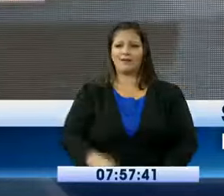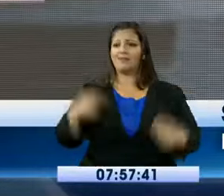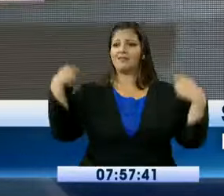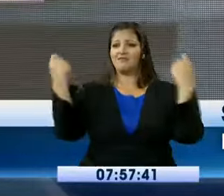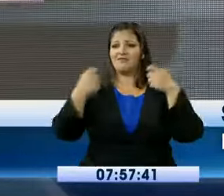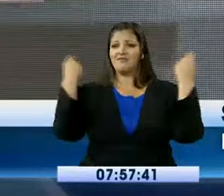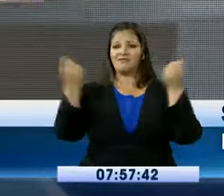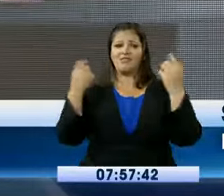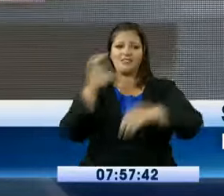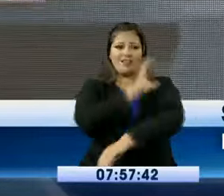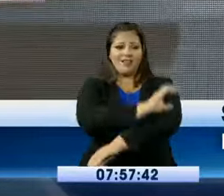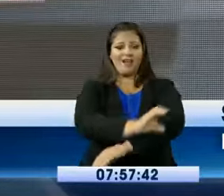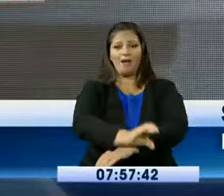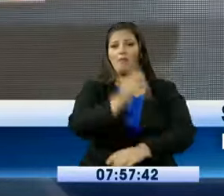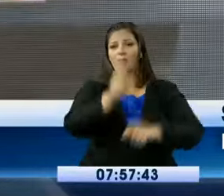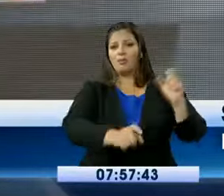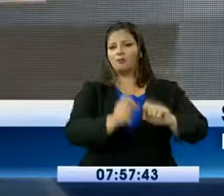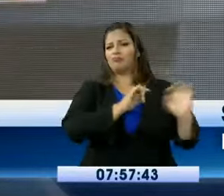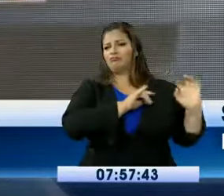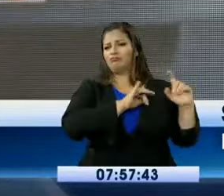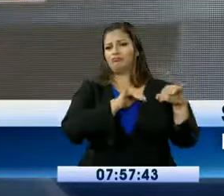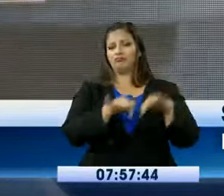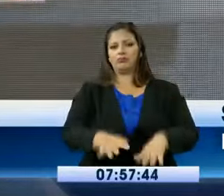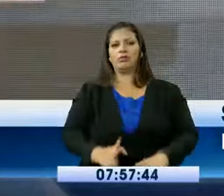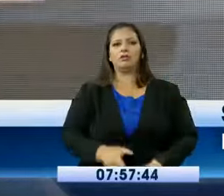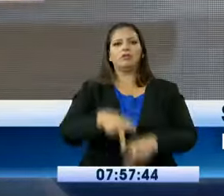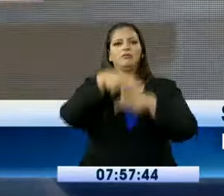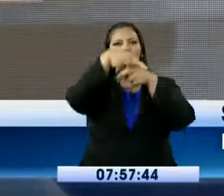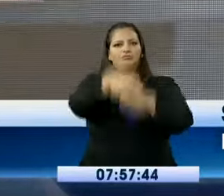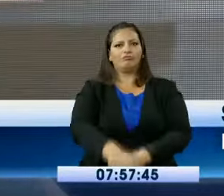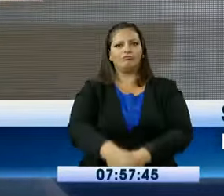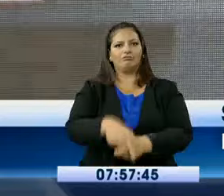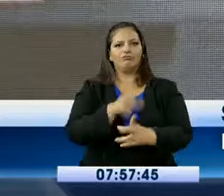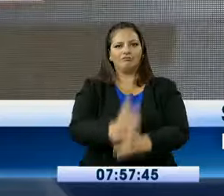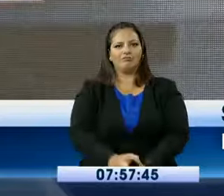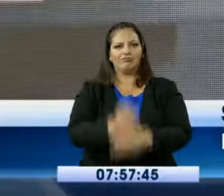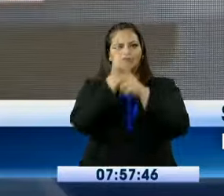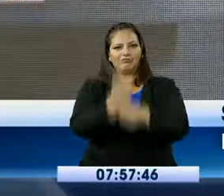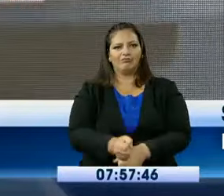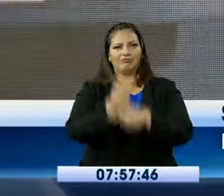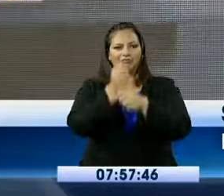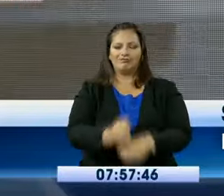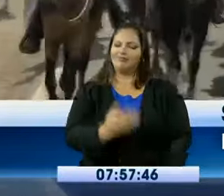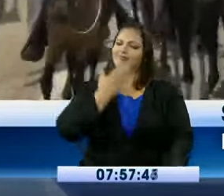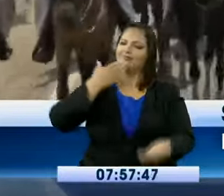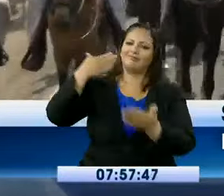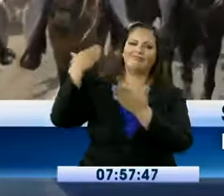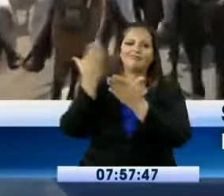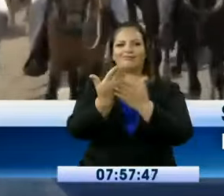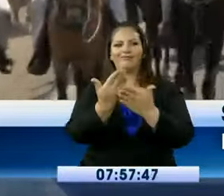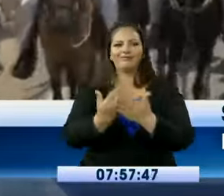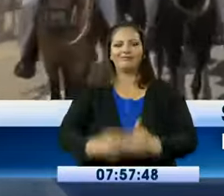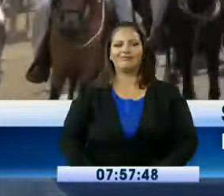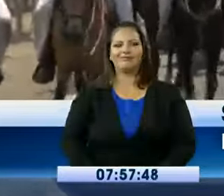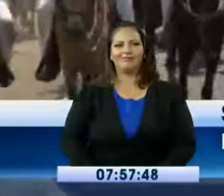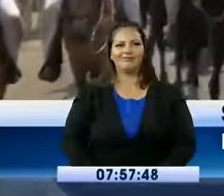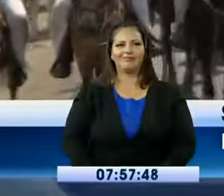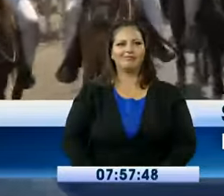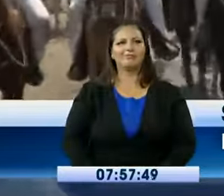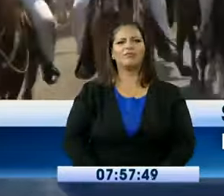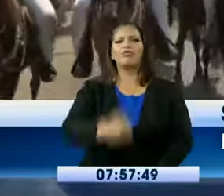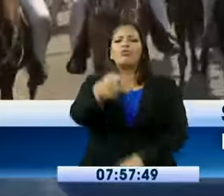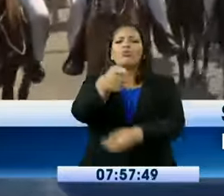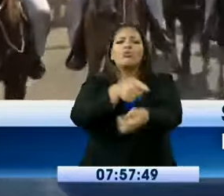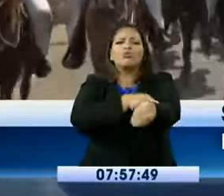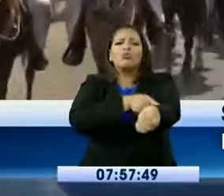los diferentes cantones, y gracias por habernos tomado en cuenta este año a nuestro querido Salitre. Al darle continuidad a